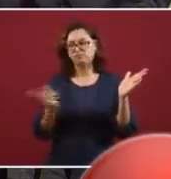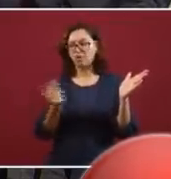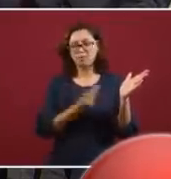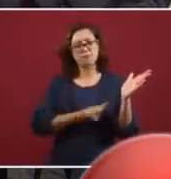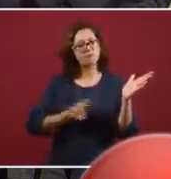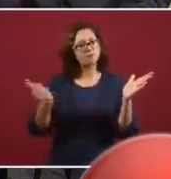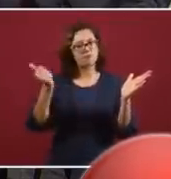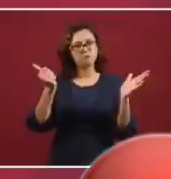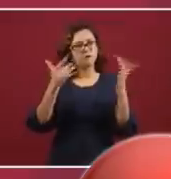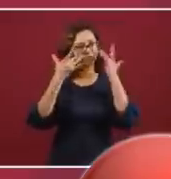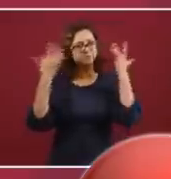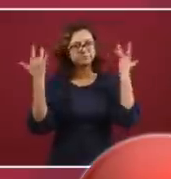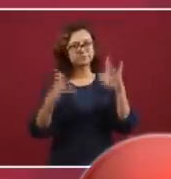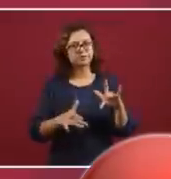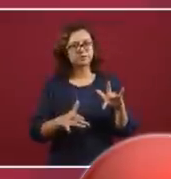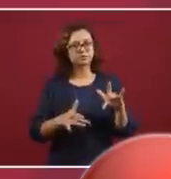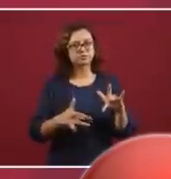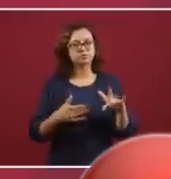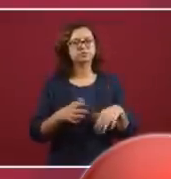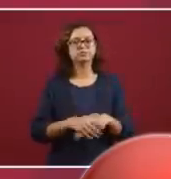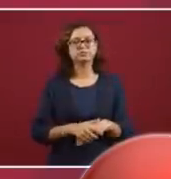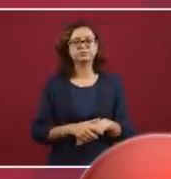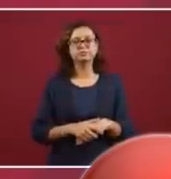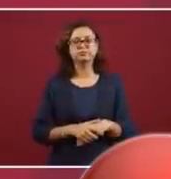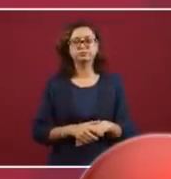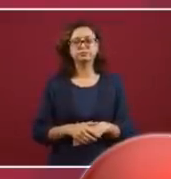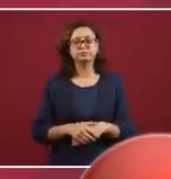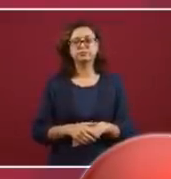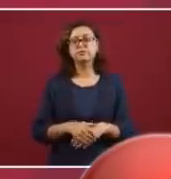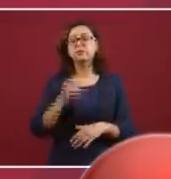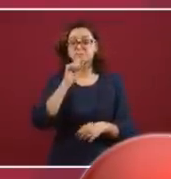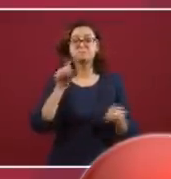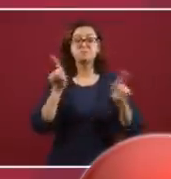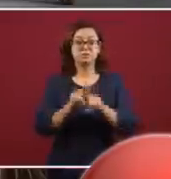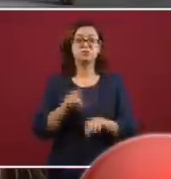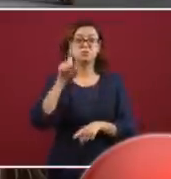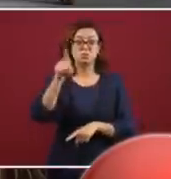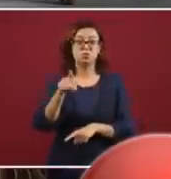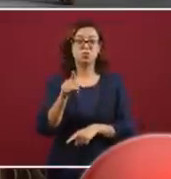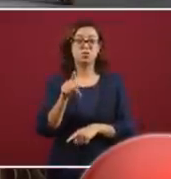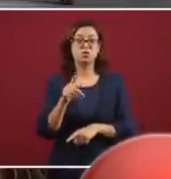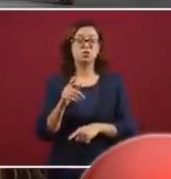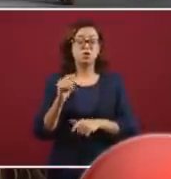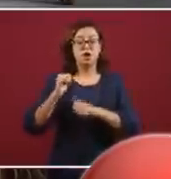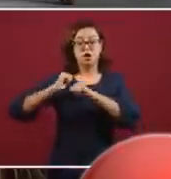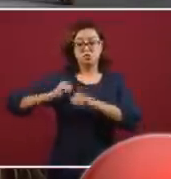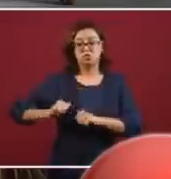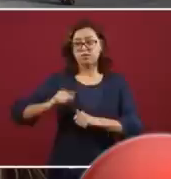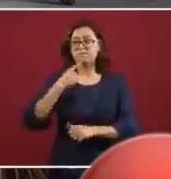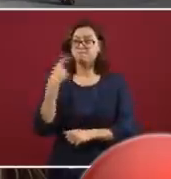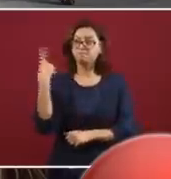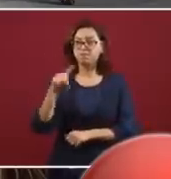y los tendríamos que poner a consideración de la autoridad responsable,